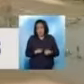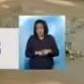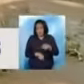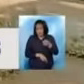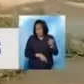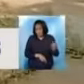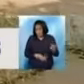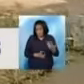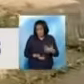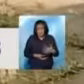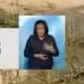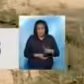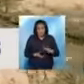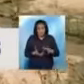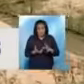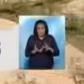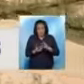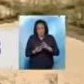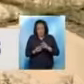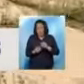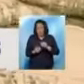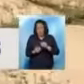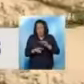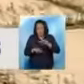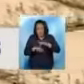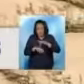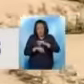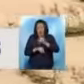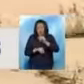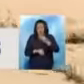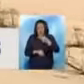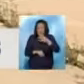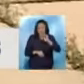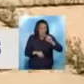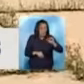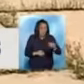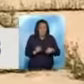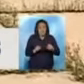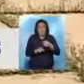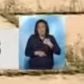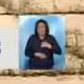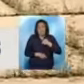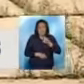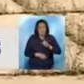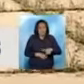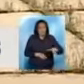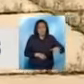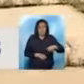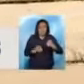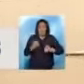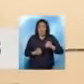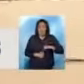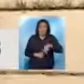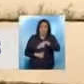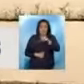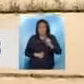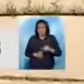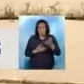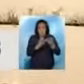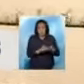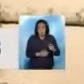estado de putrefacción con hongos. Y por ahí están corriendo lamentablemente los pocos niños que han venido hoy día a estudiar. Hemos